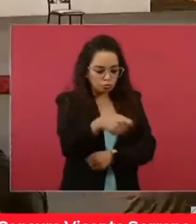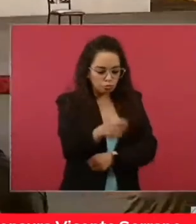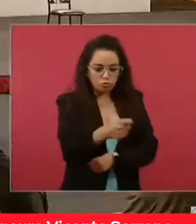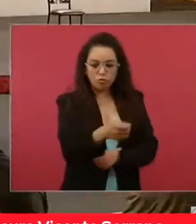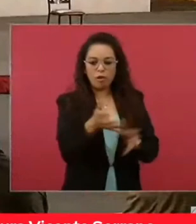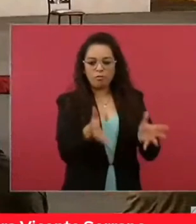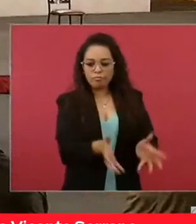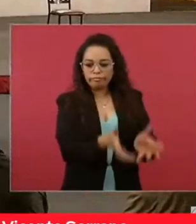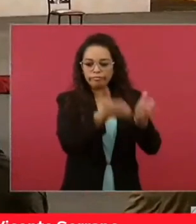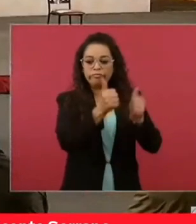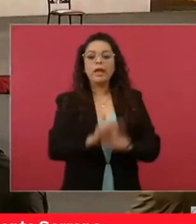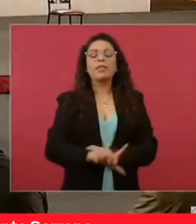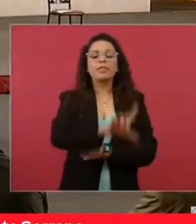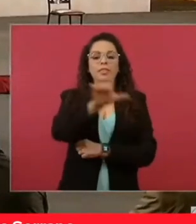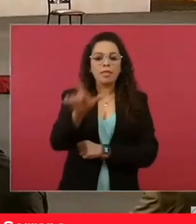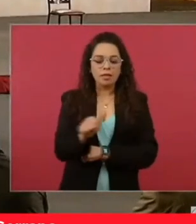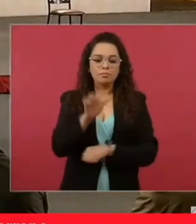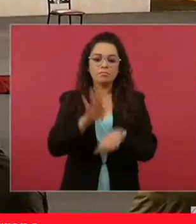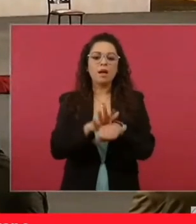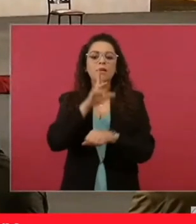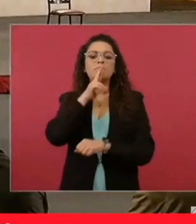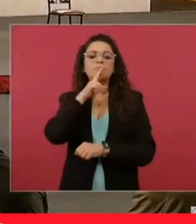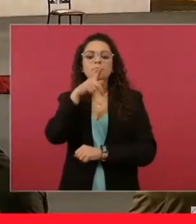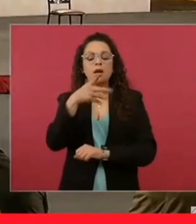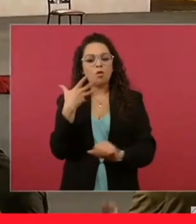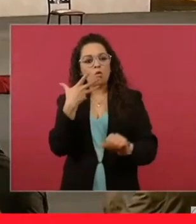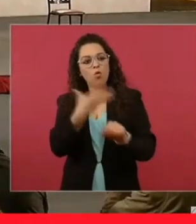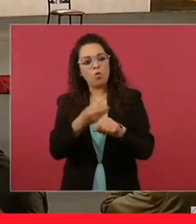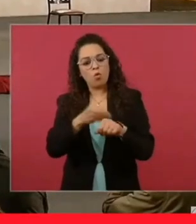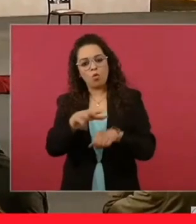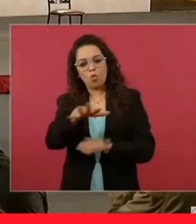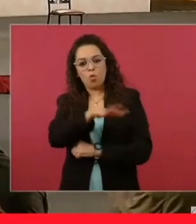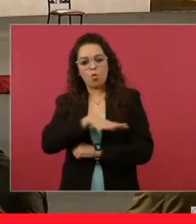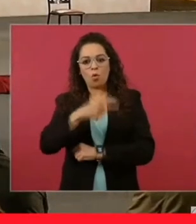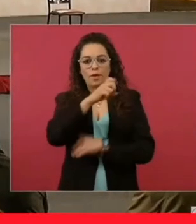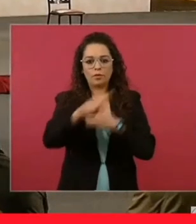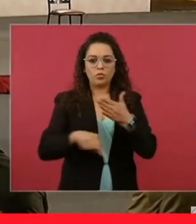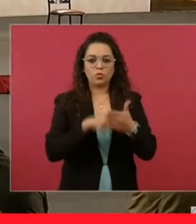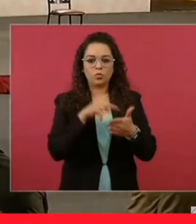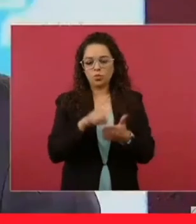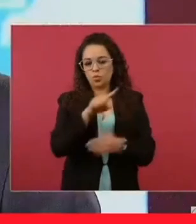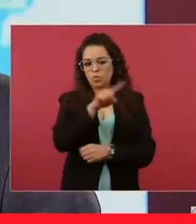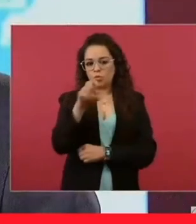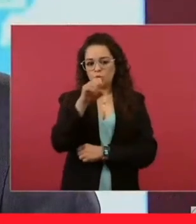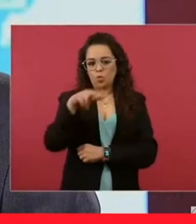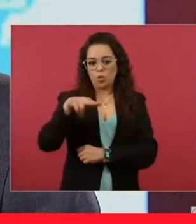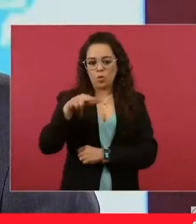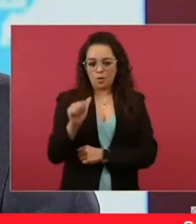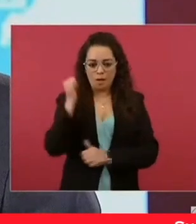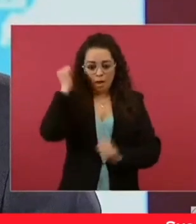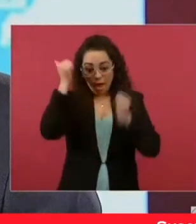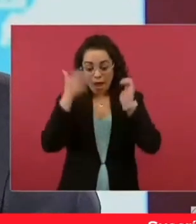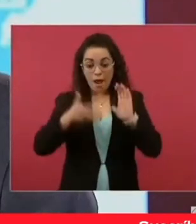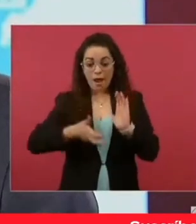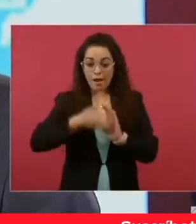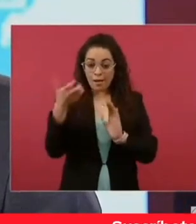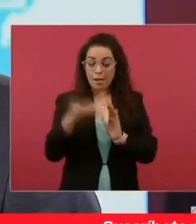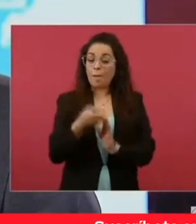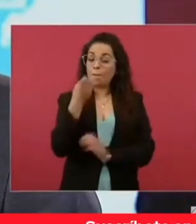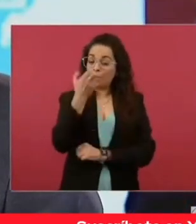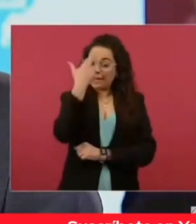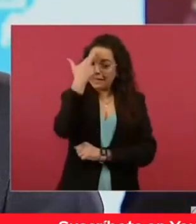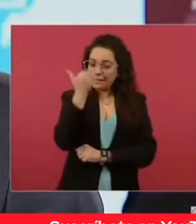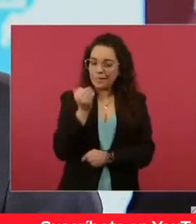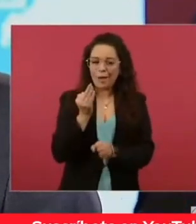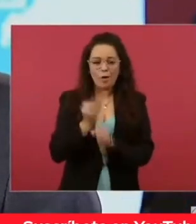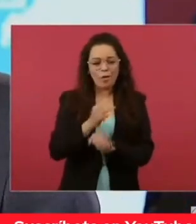las tareas de mejoramiento de zonas arqueológicas por lo que yo quiero enviar un saludo y un reconocimiento